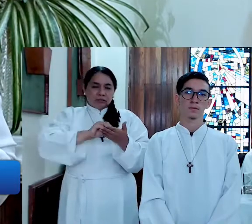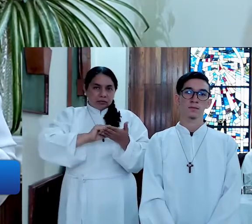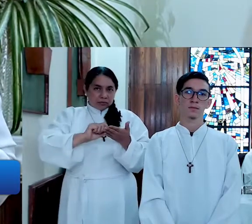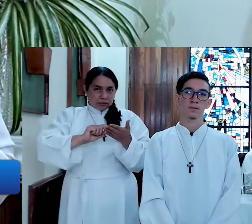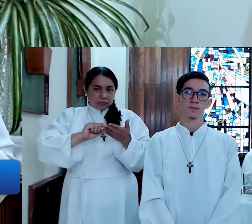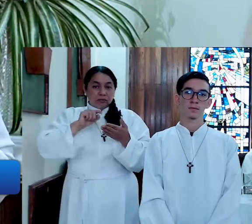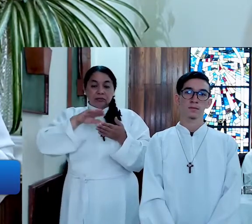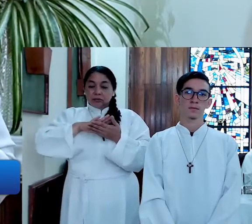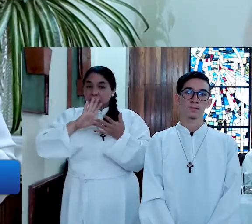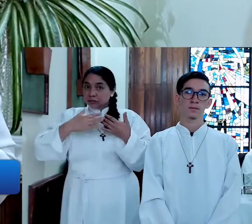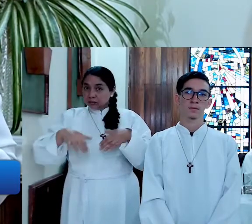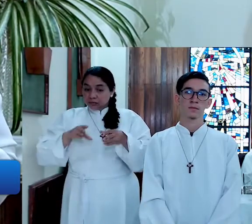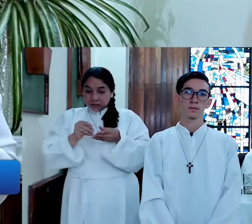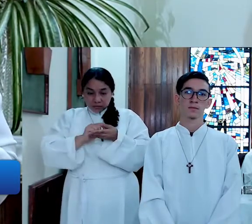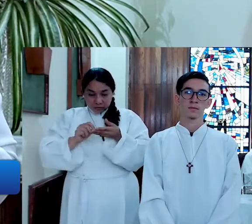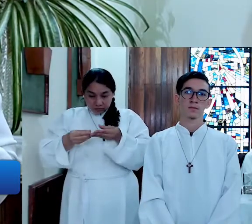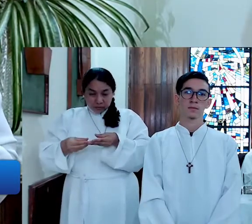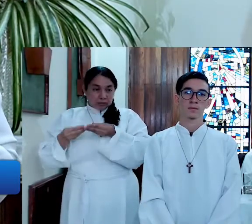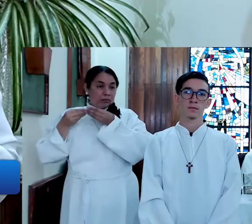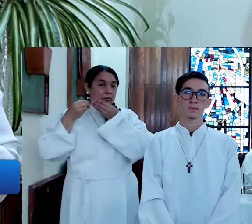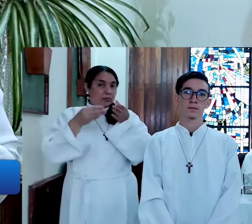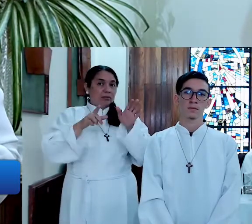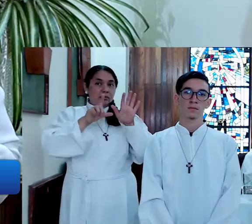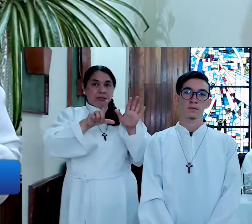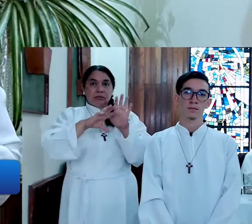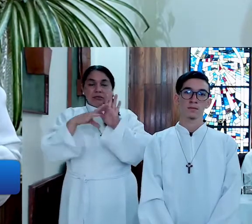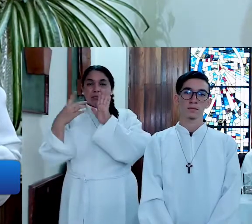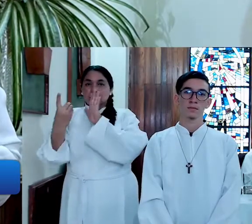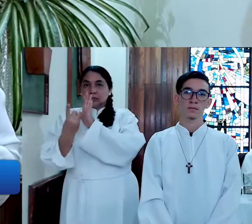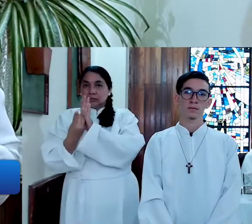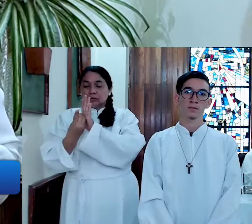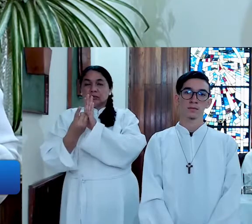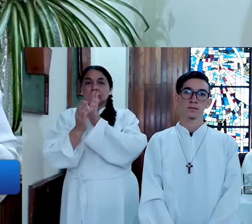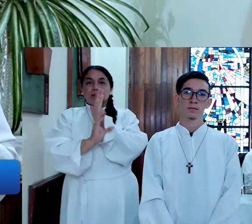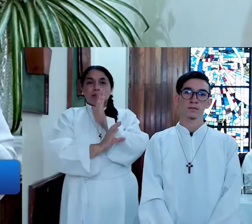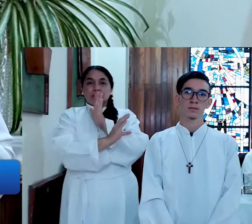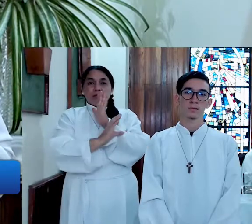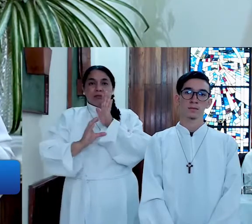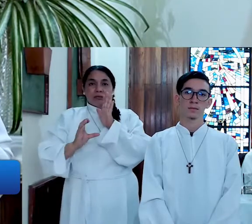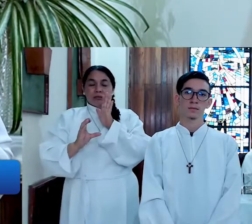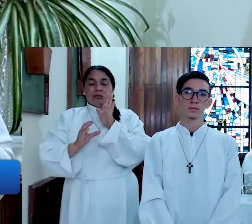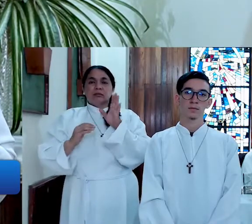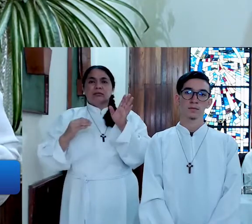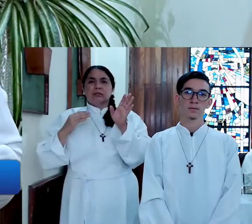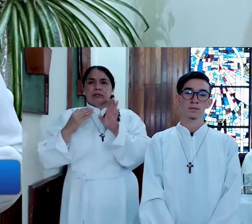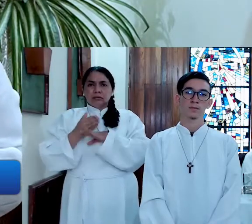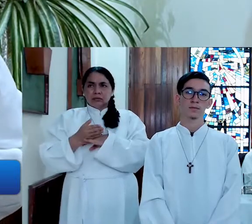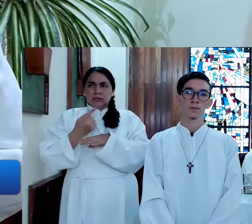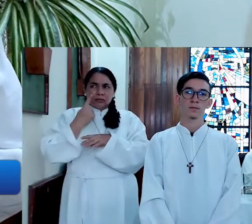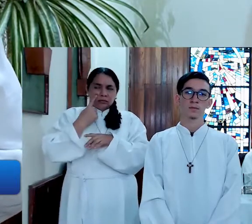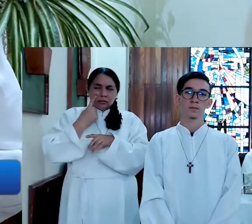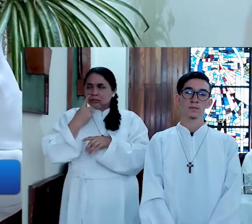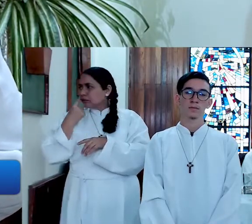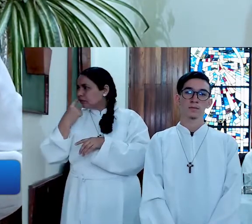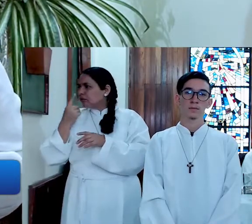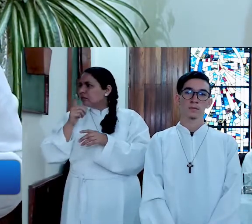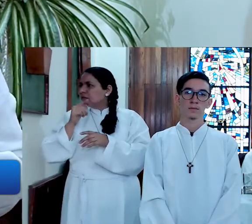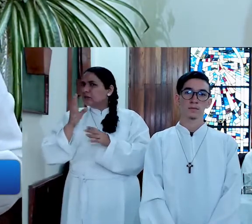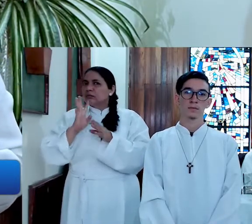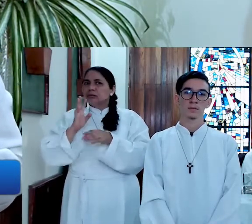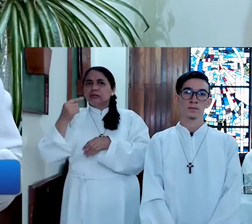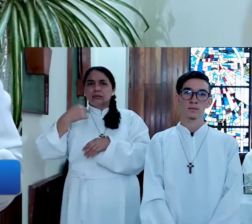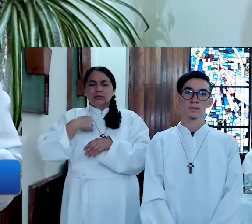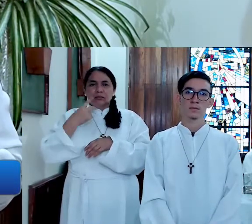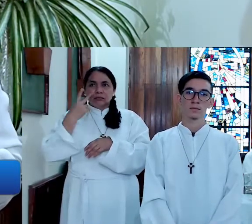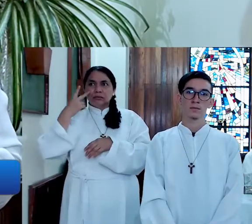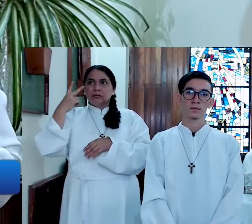7 comunidades cristianas de Asia. Me volví para ver quién me hablaba, y al volverme